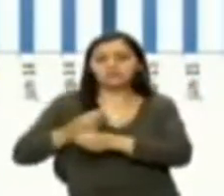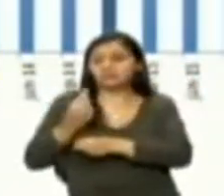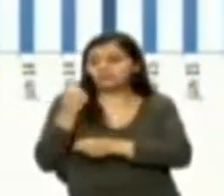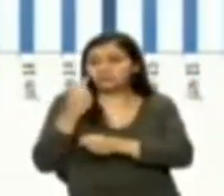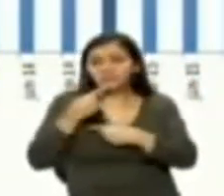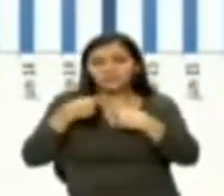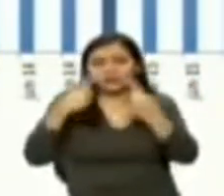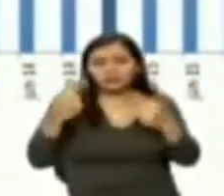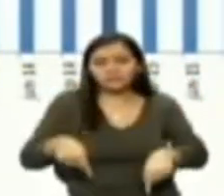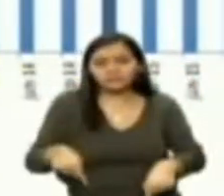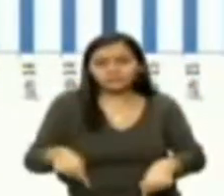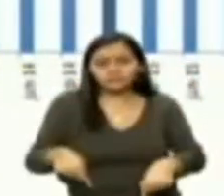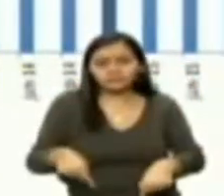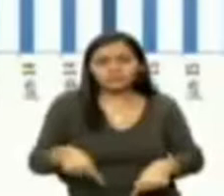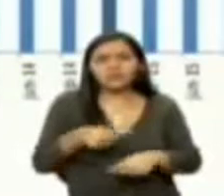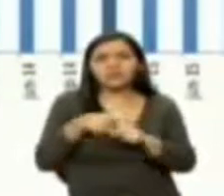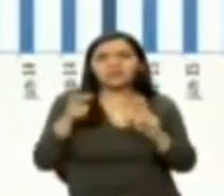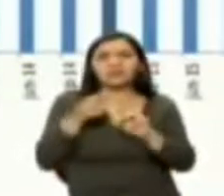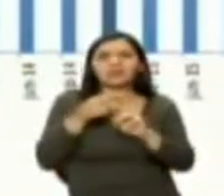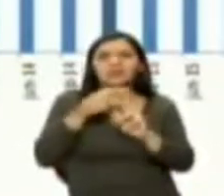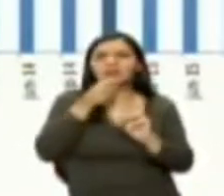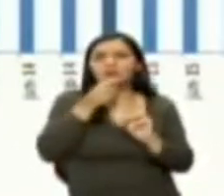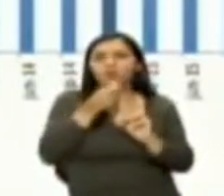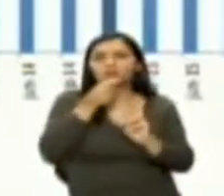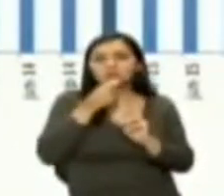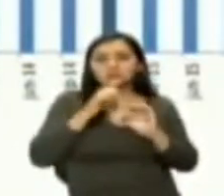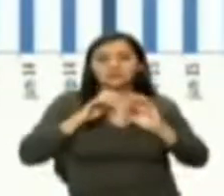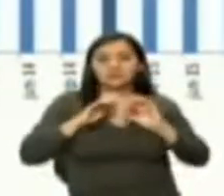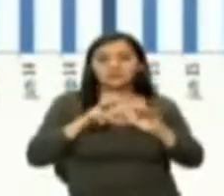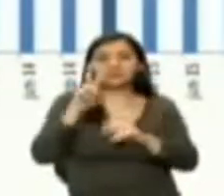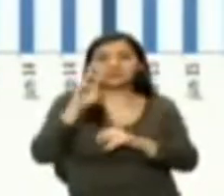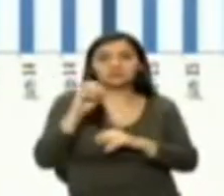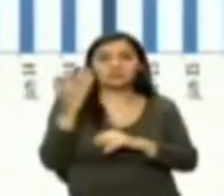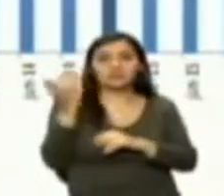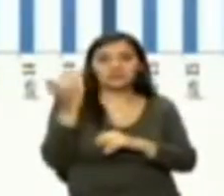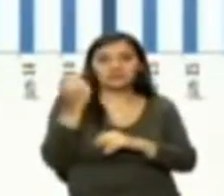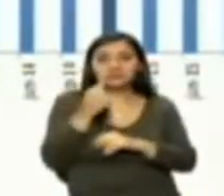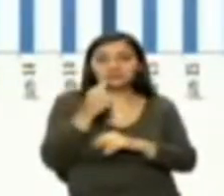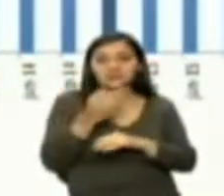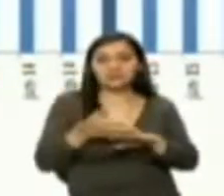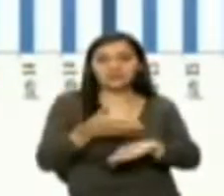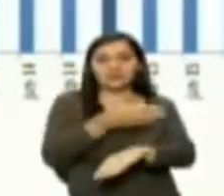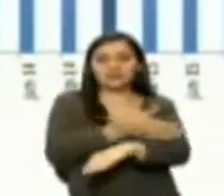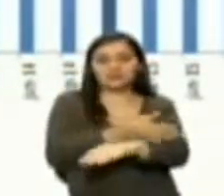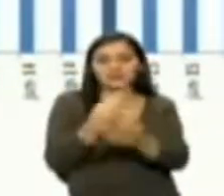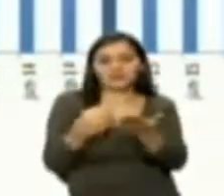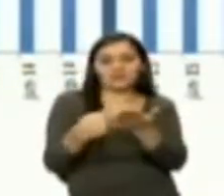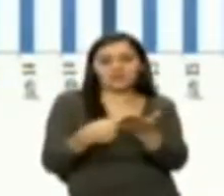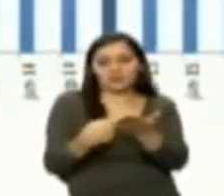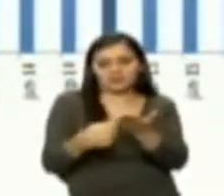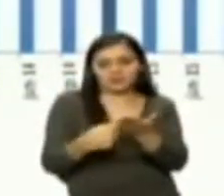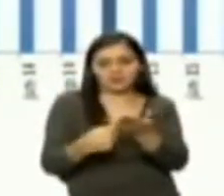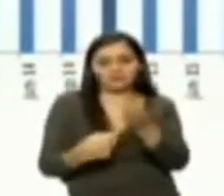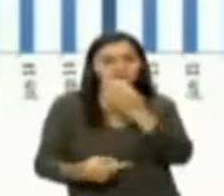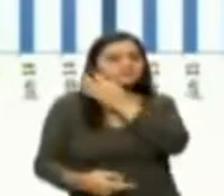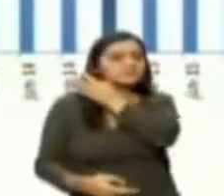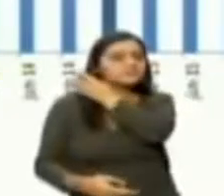Fíjense, esta era la encuesta de septiembre de 2015, cuando se realizó ese bendito debate.